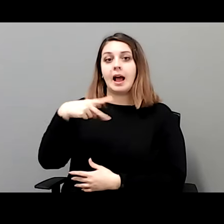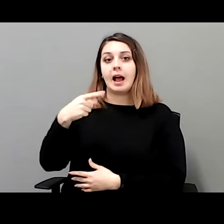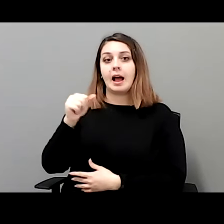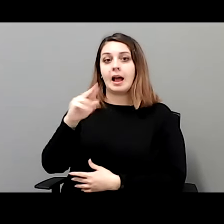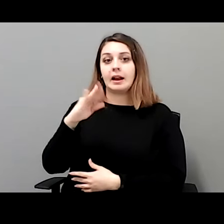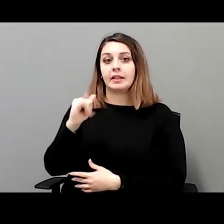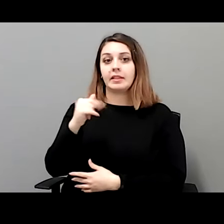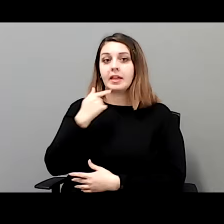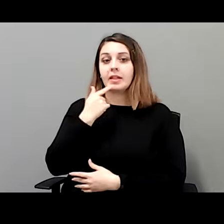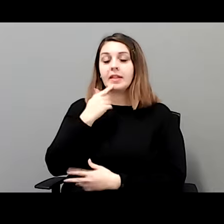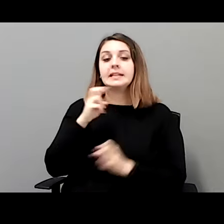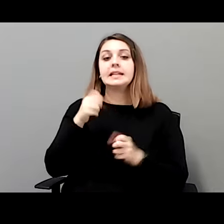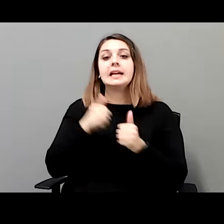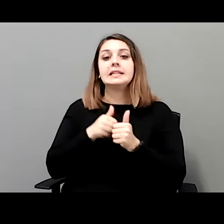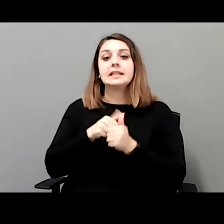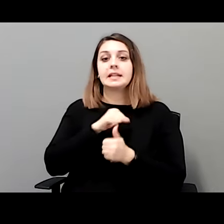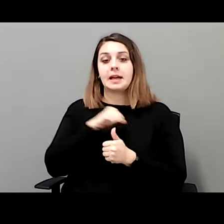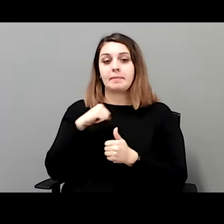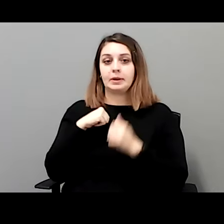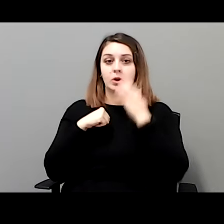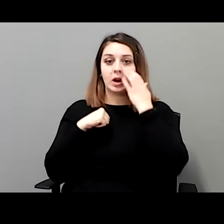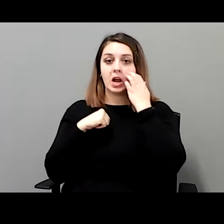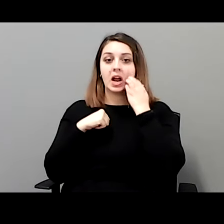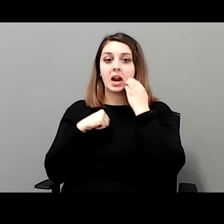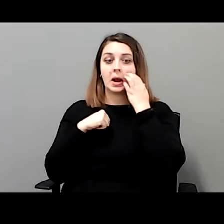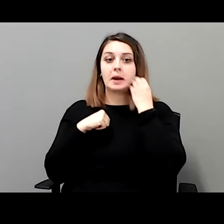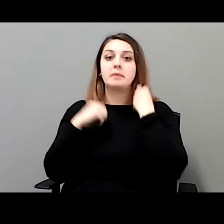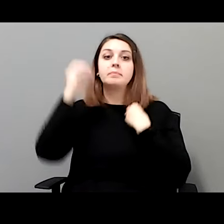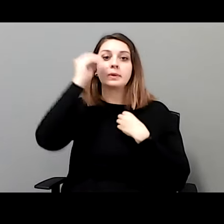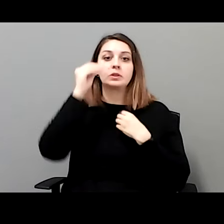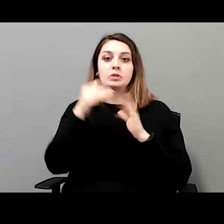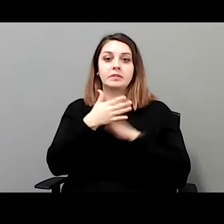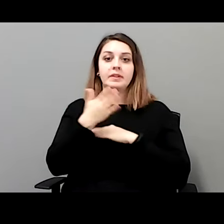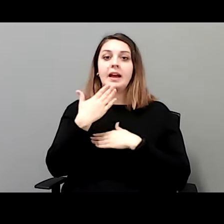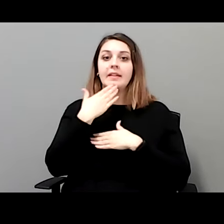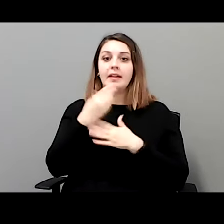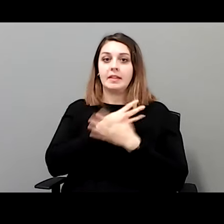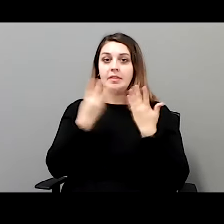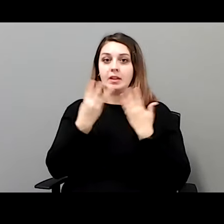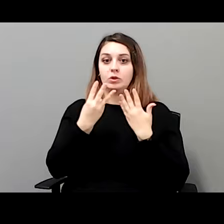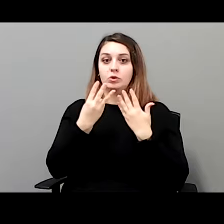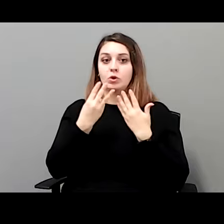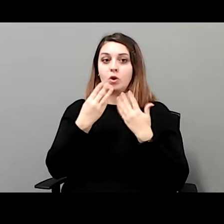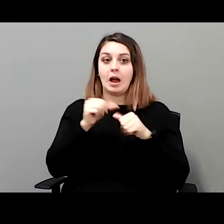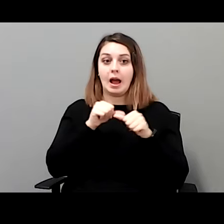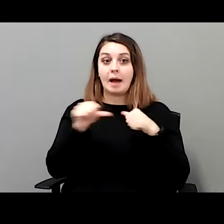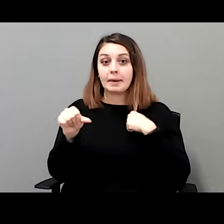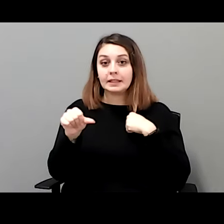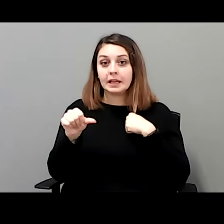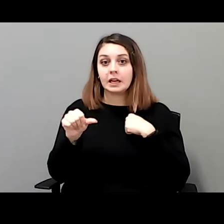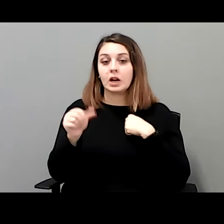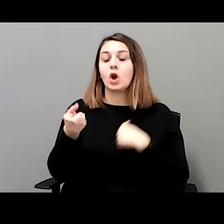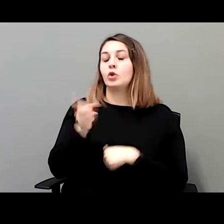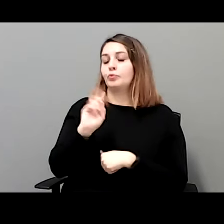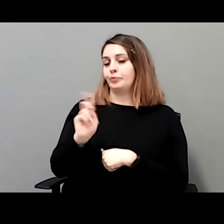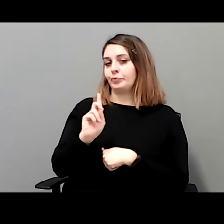si la asistencia personal, el tema de la asistencia personal, supongo que es desde que cumple la mayoría de edad, ¿verdad? No, la